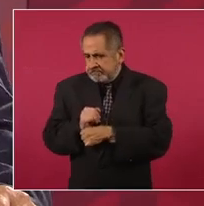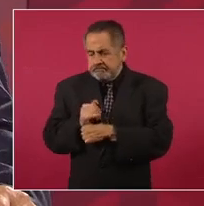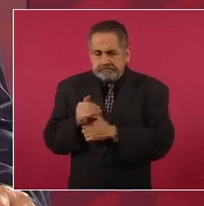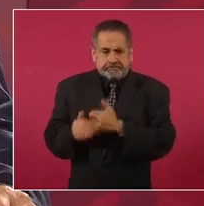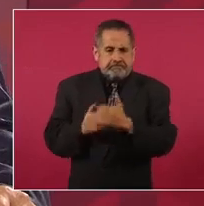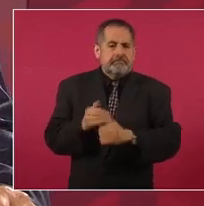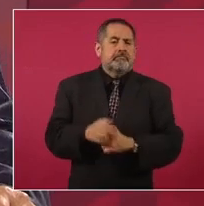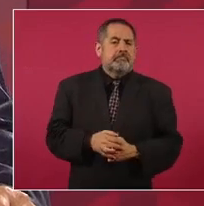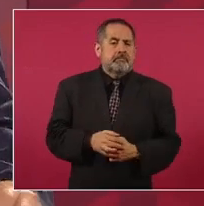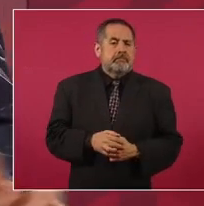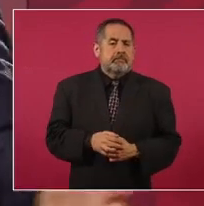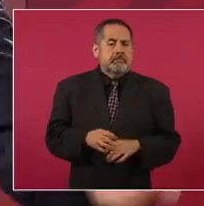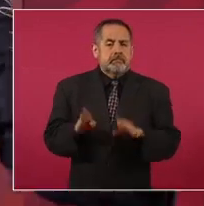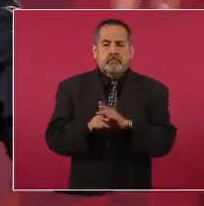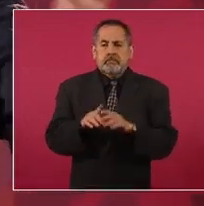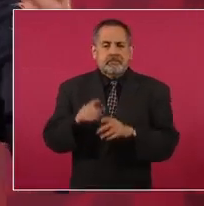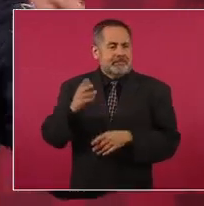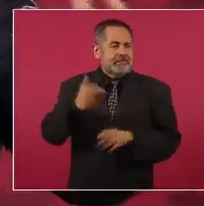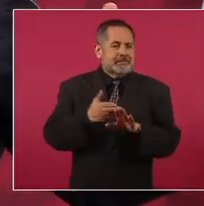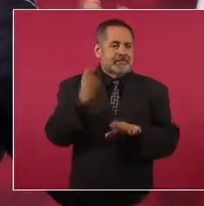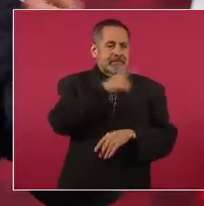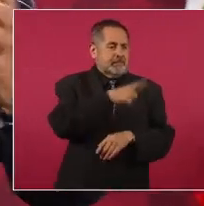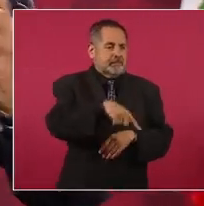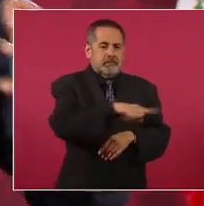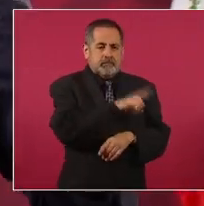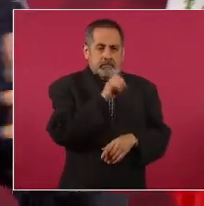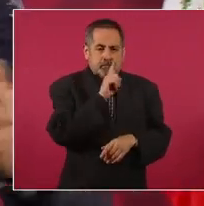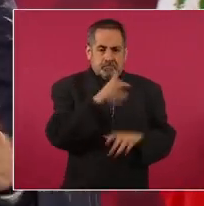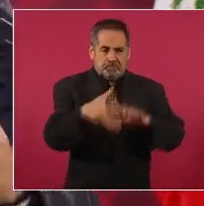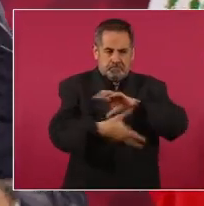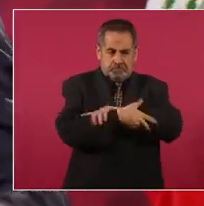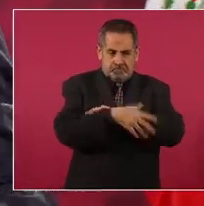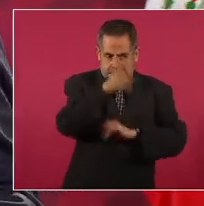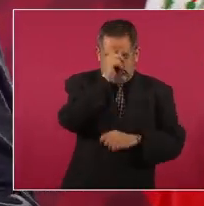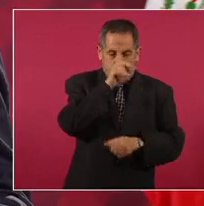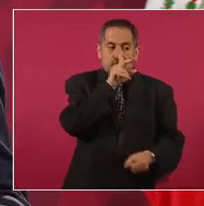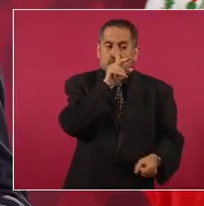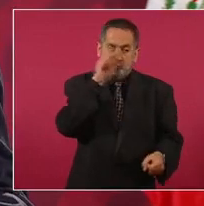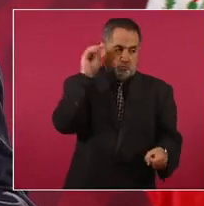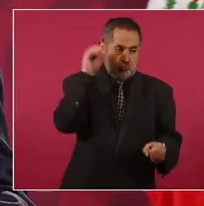Había una especie de pacto de silencio